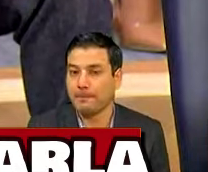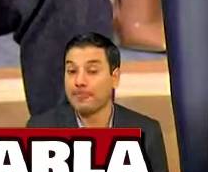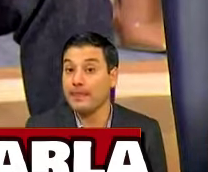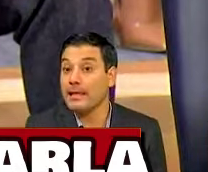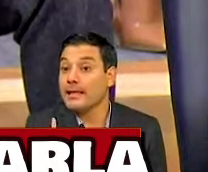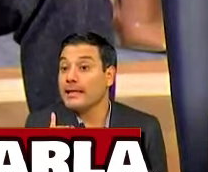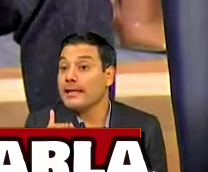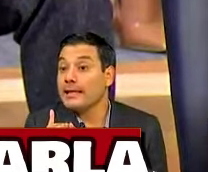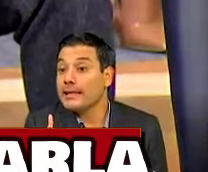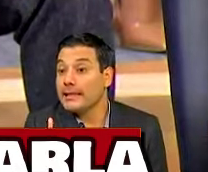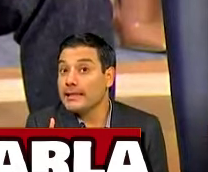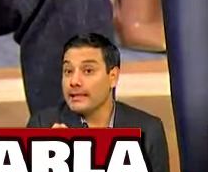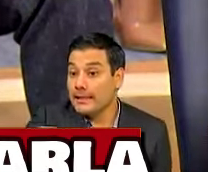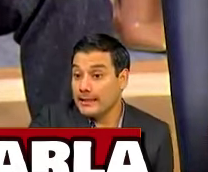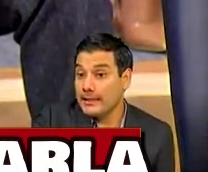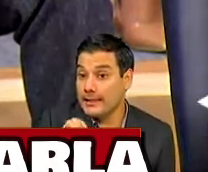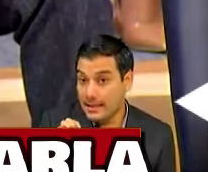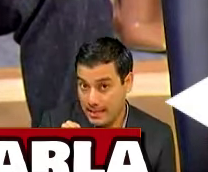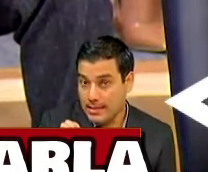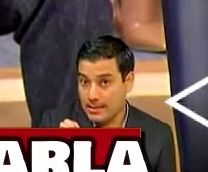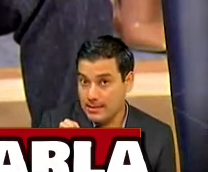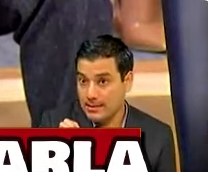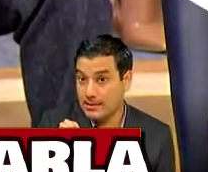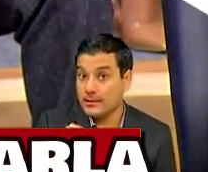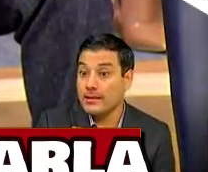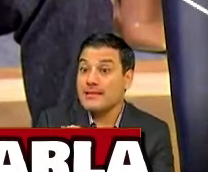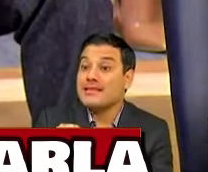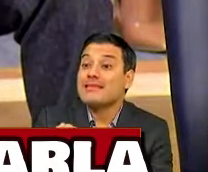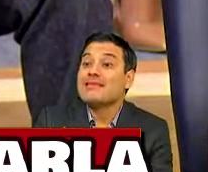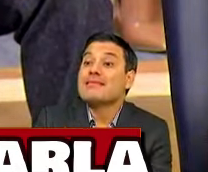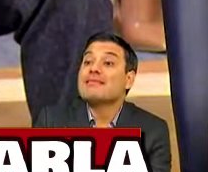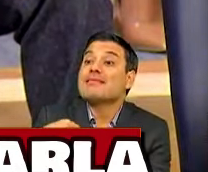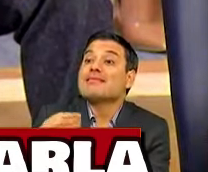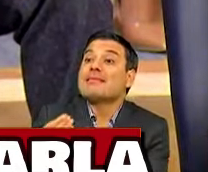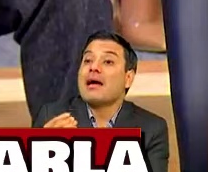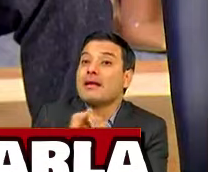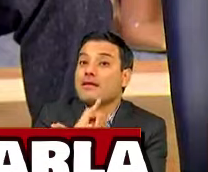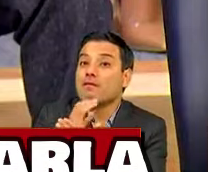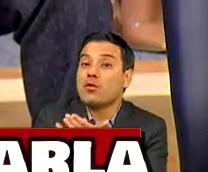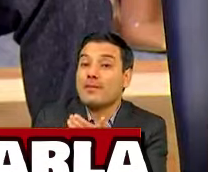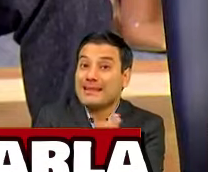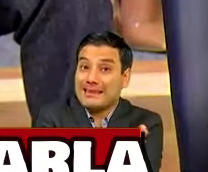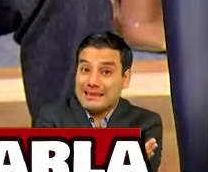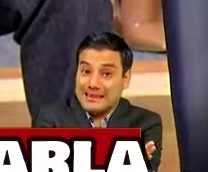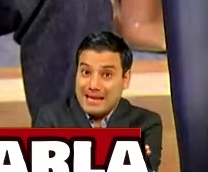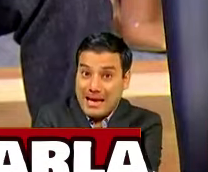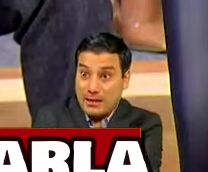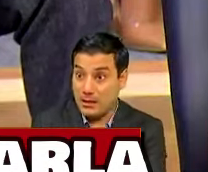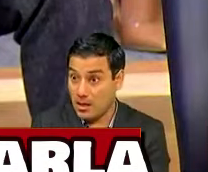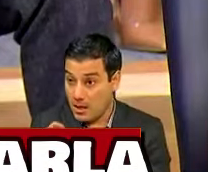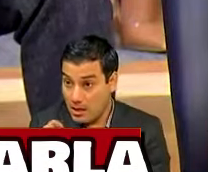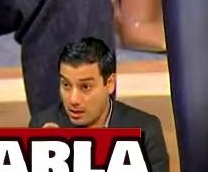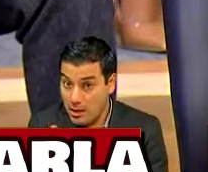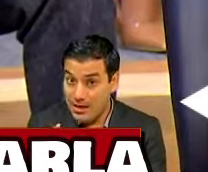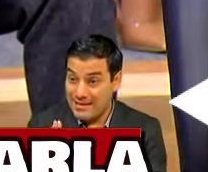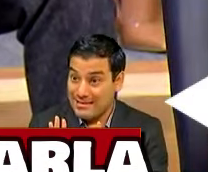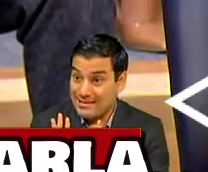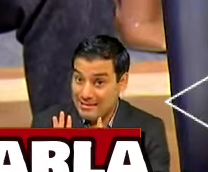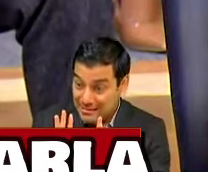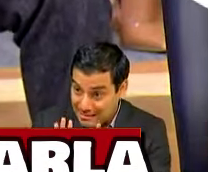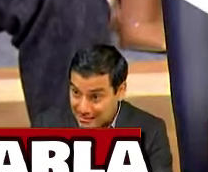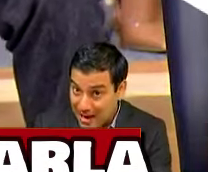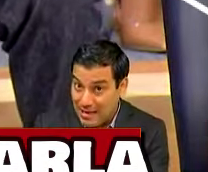fuera de manera extemporánea, finalmente lo recibió y emitió un dictamen sobre